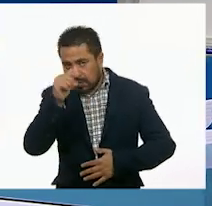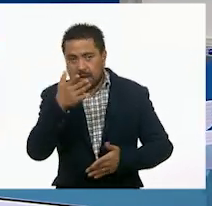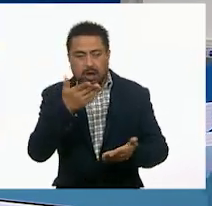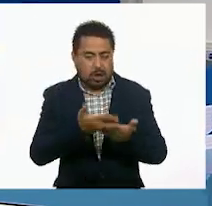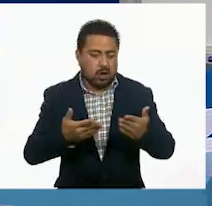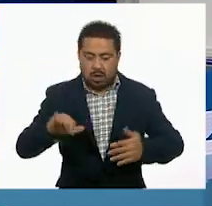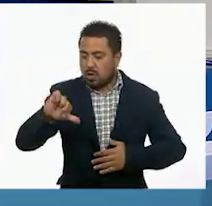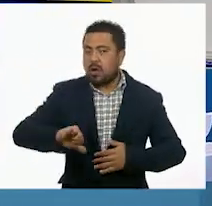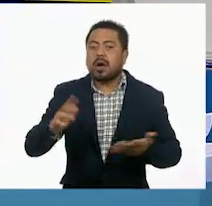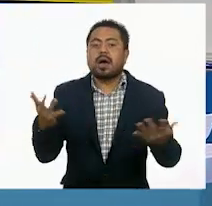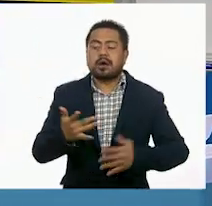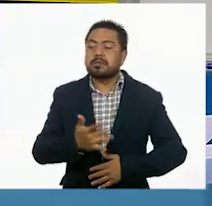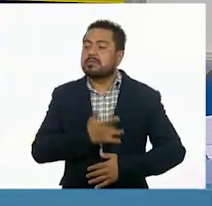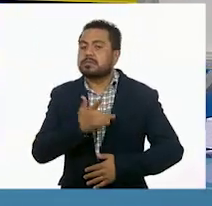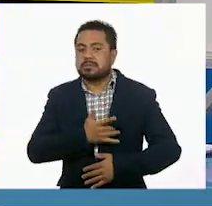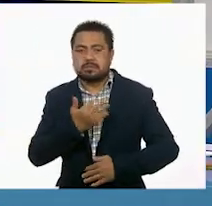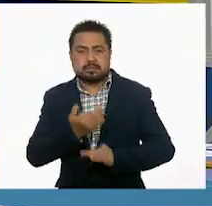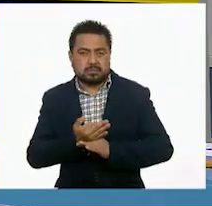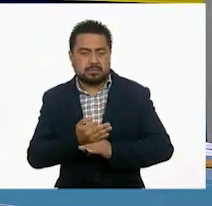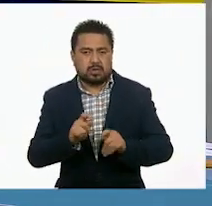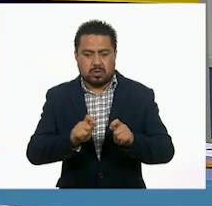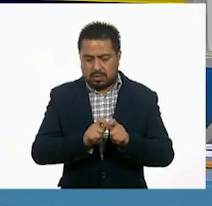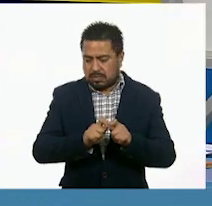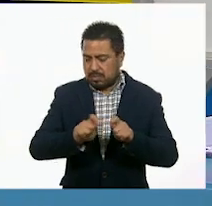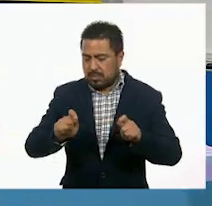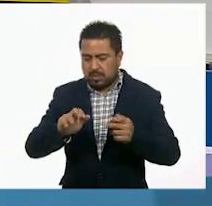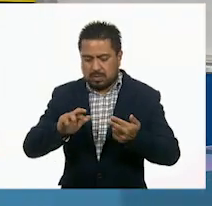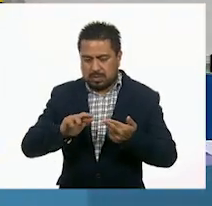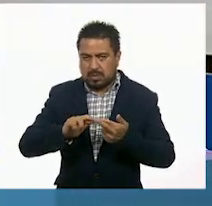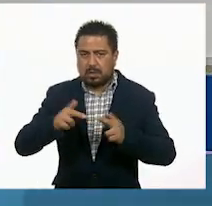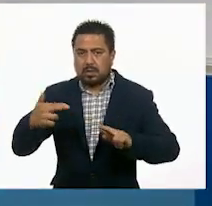vamos a hacer. ¿Qué te parece? Seguimos con nuestro cordón.